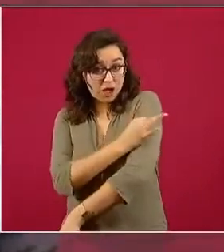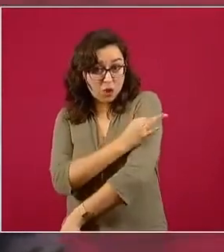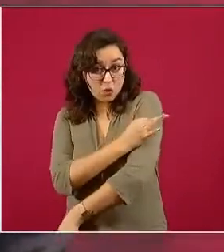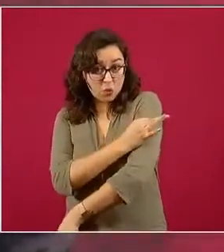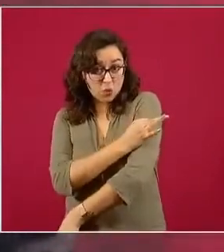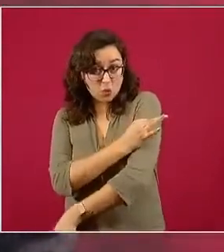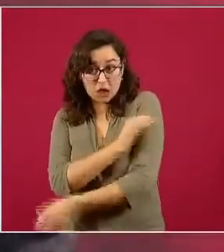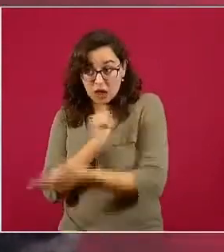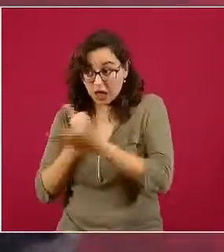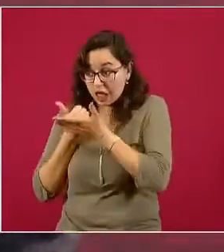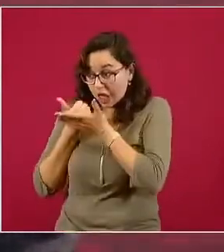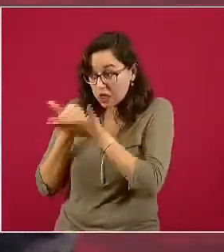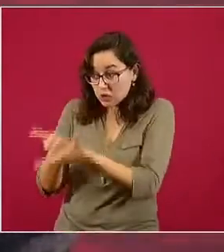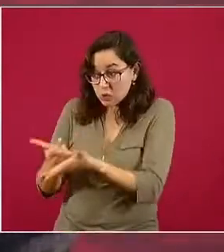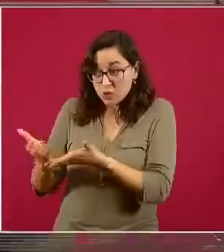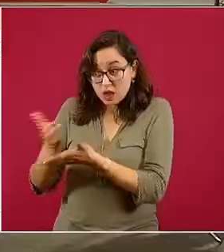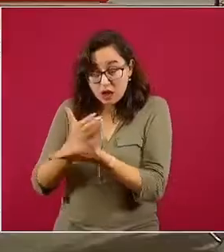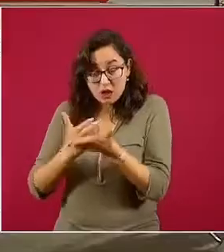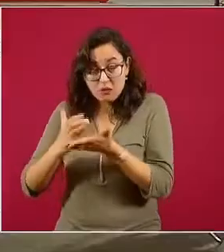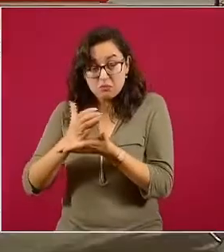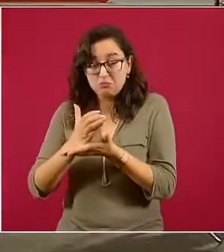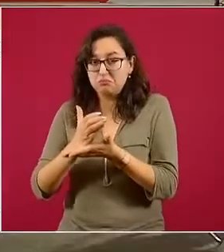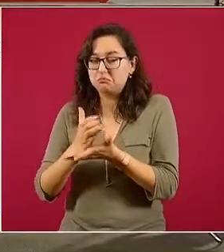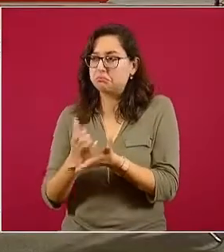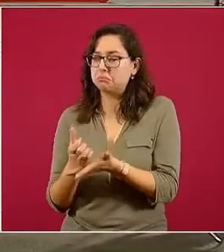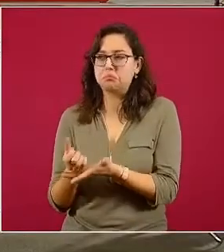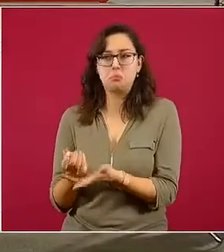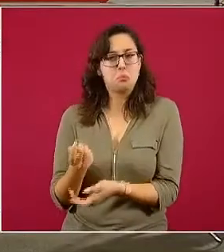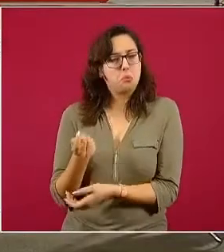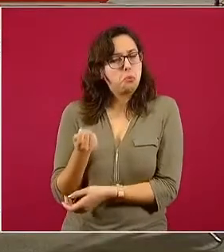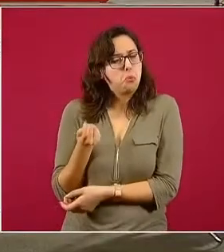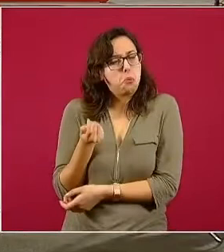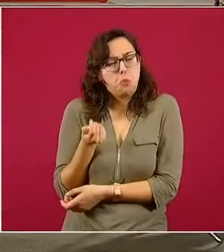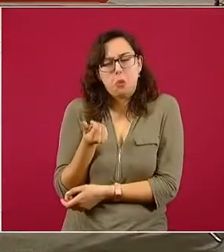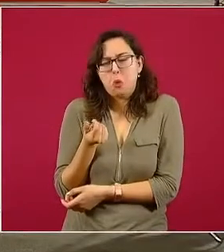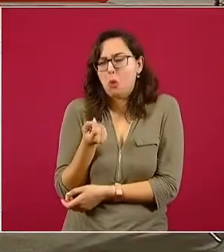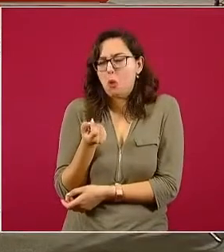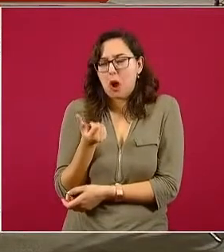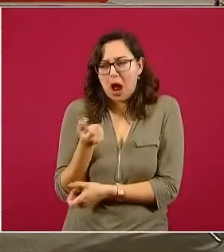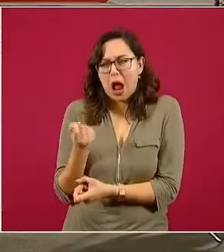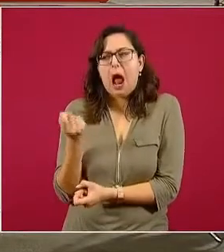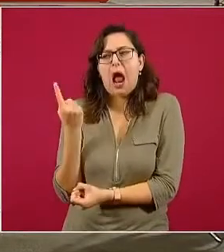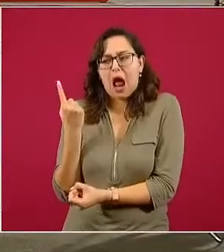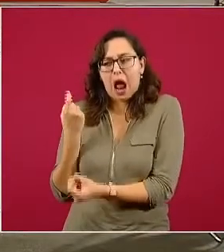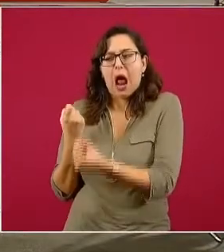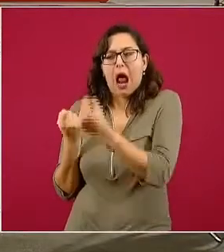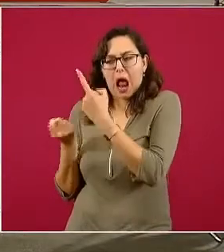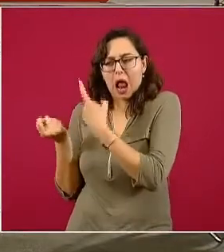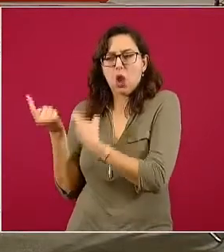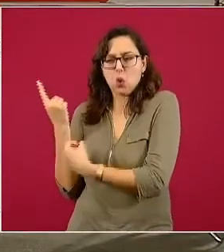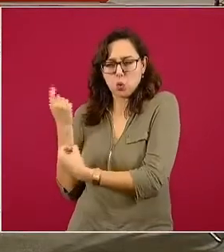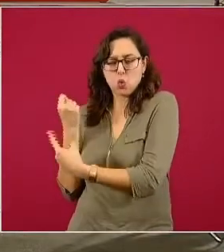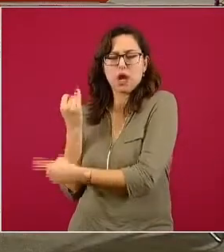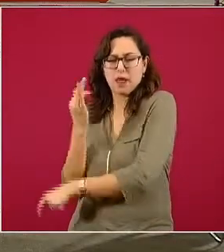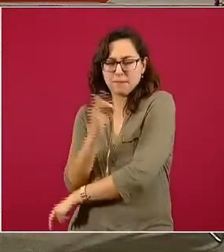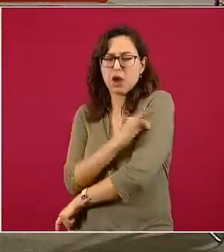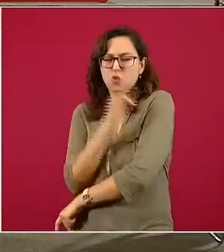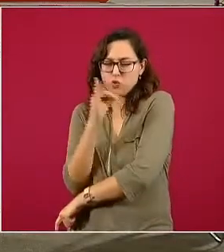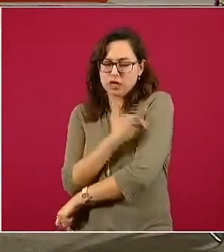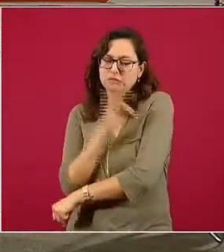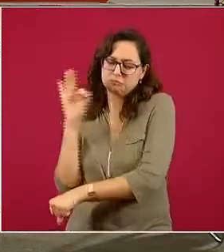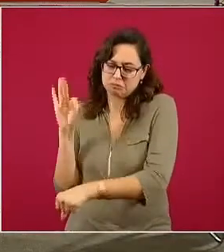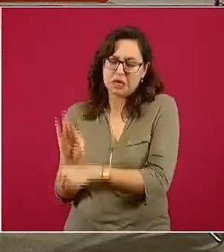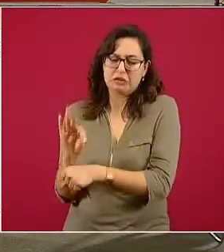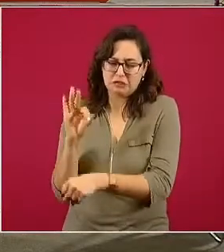la infección, pero que todavía no desarrolla los síntomas, se le vacuna con la aspiración de que se atenúe la expresión clínica